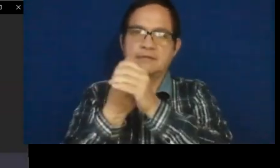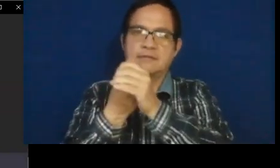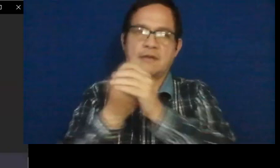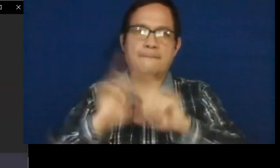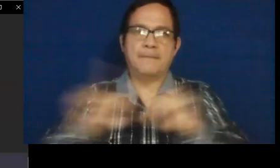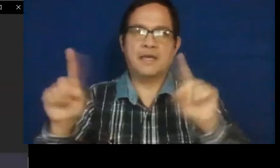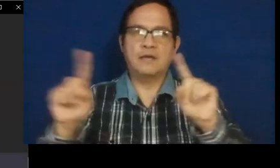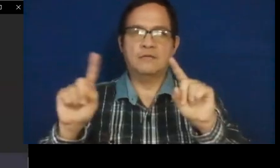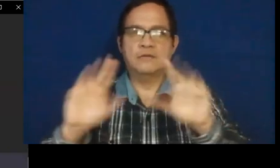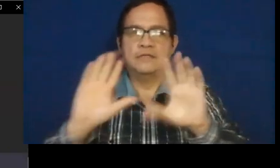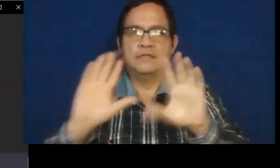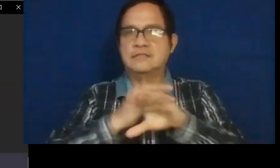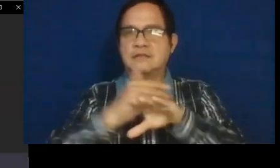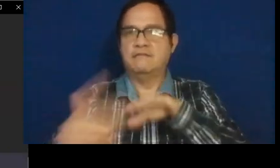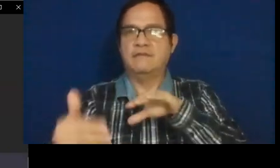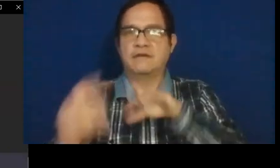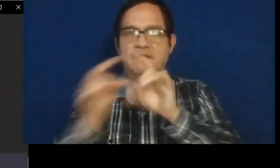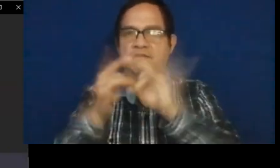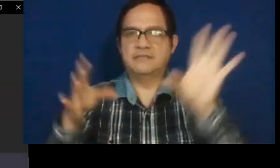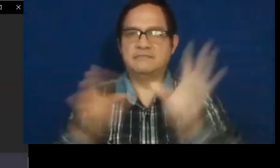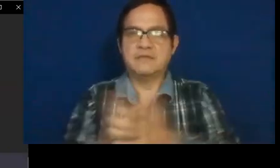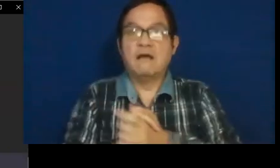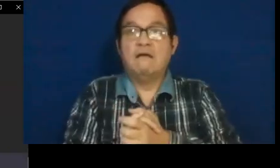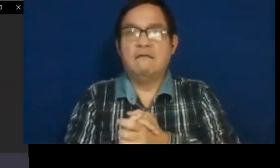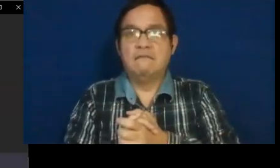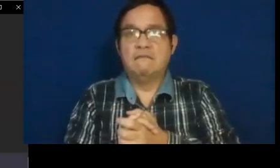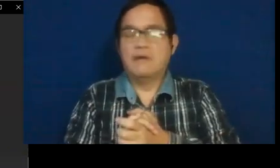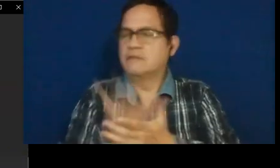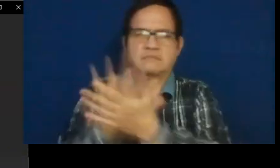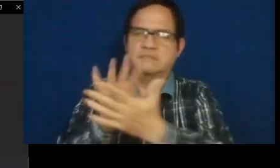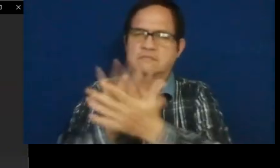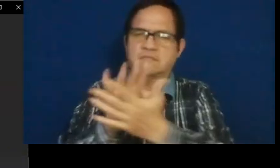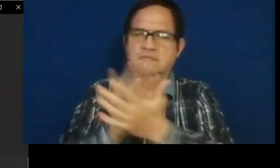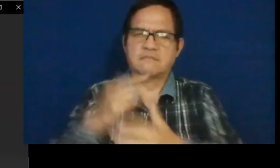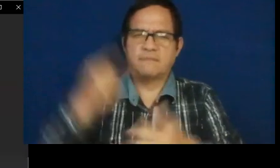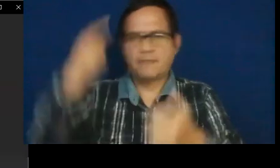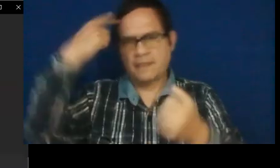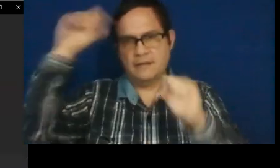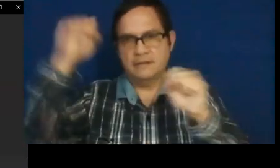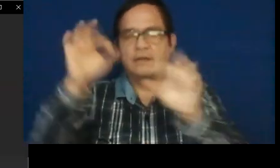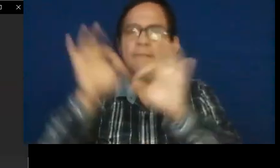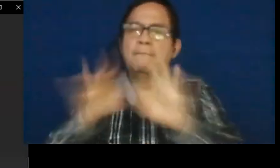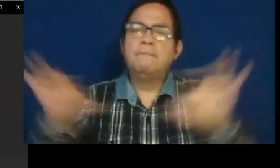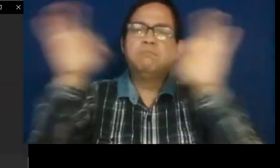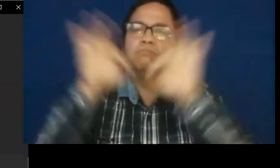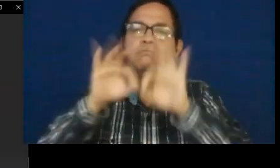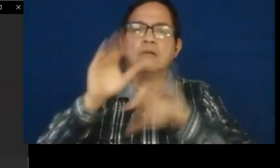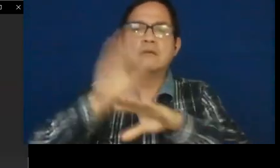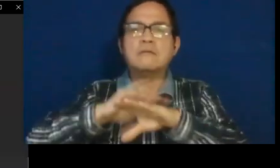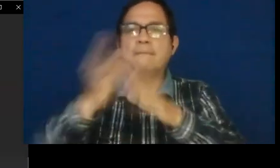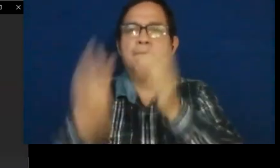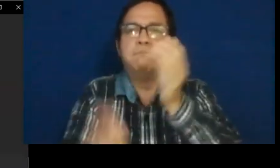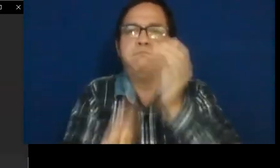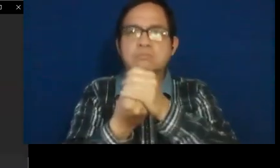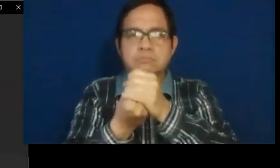la fecha. Entonces no sé Listo. si... No te preocupes, no hay problema. Digamos que ahí en ese caso para mí es sumamente importante que quede en el correo interno